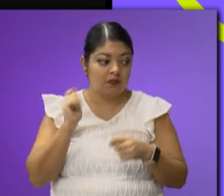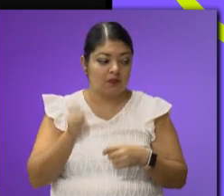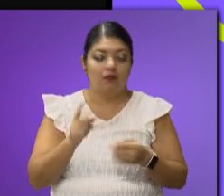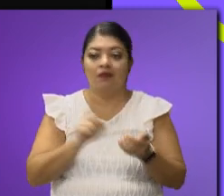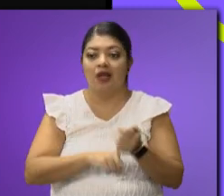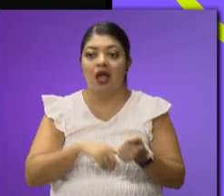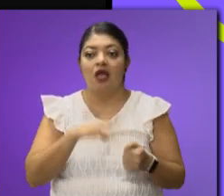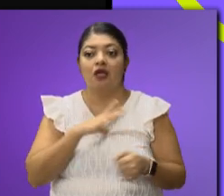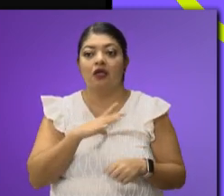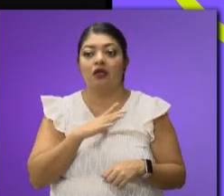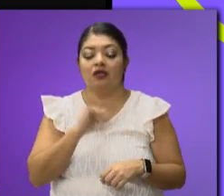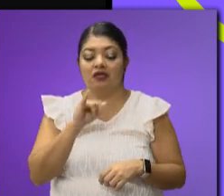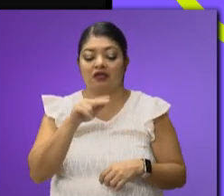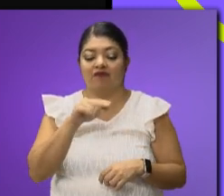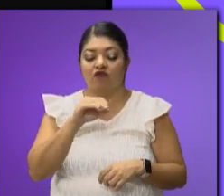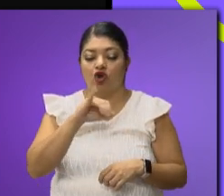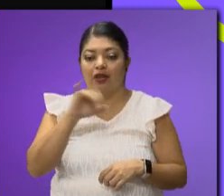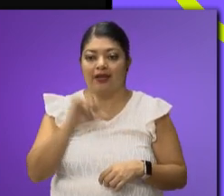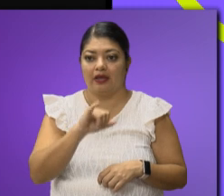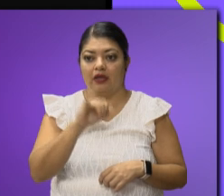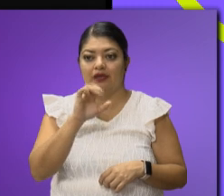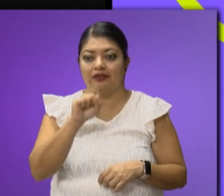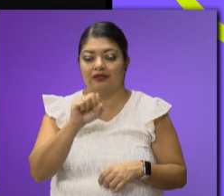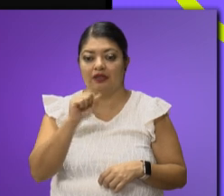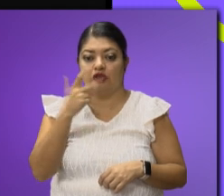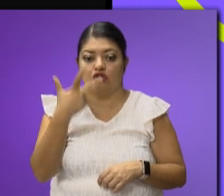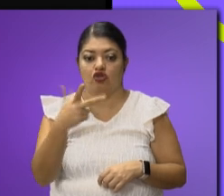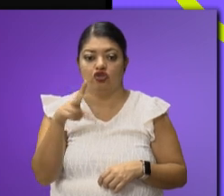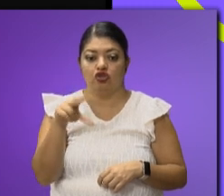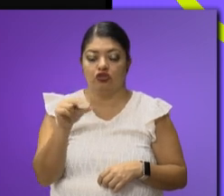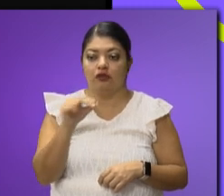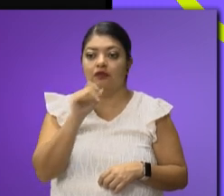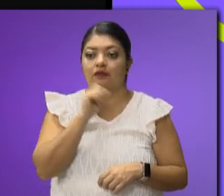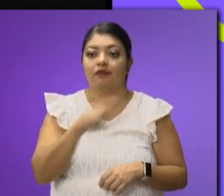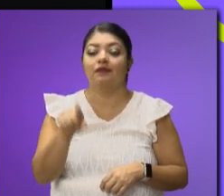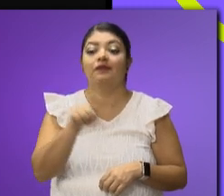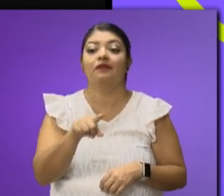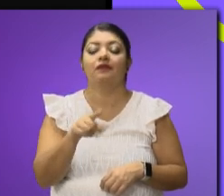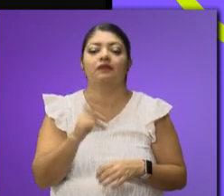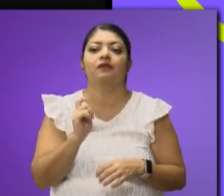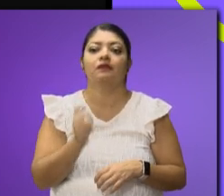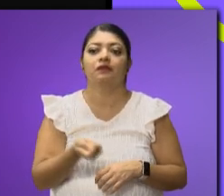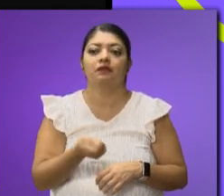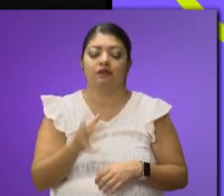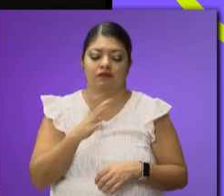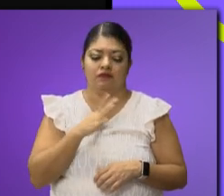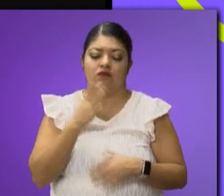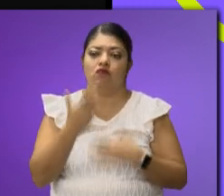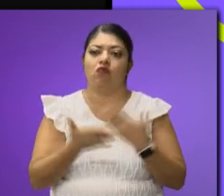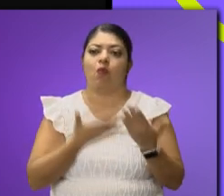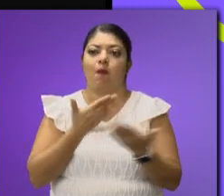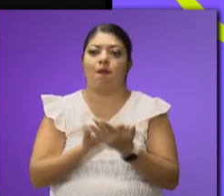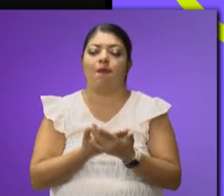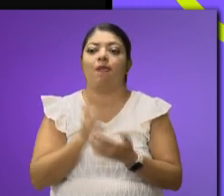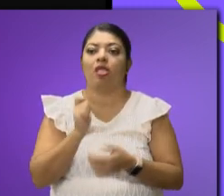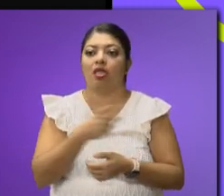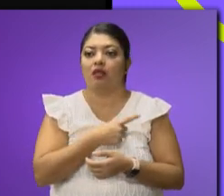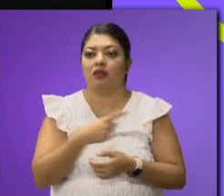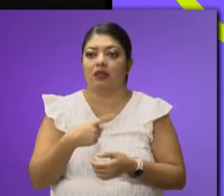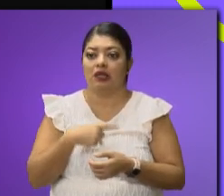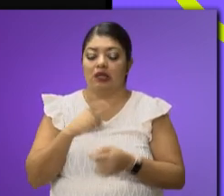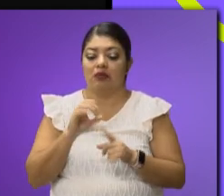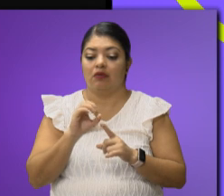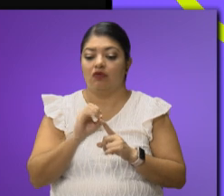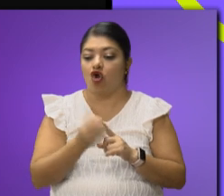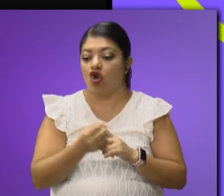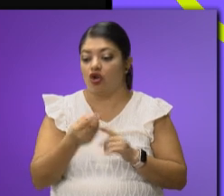marcado con el Infolec 6880, en donde se está proponiendo que se turne al órgano técnico